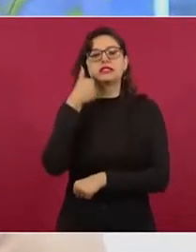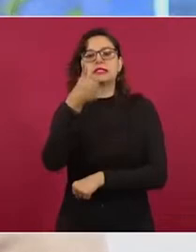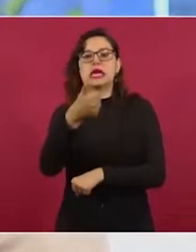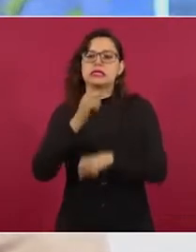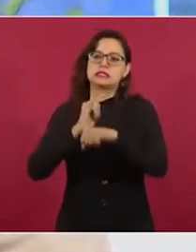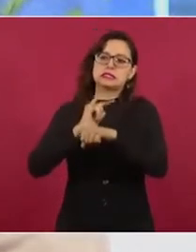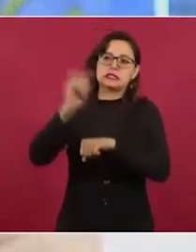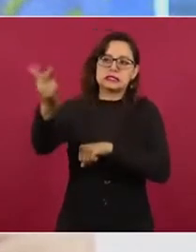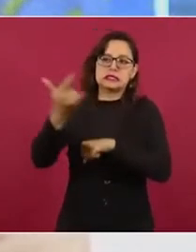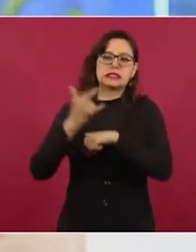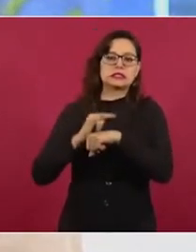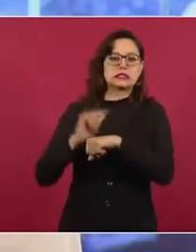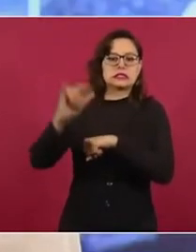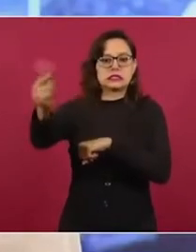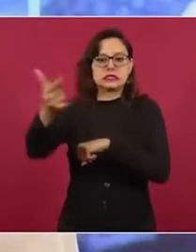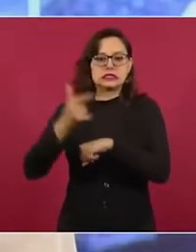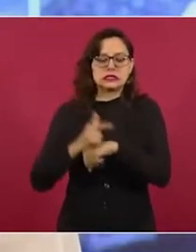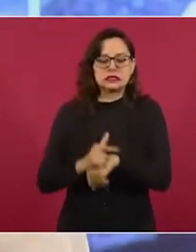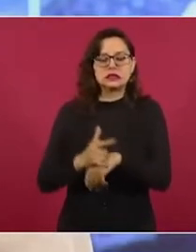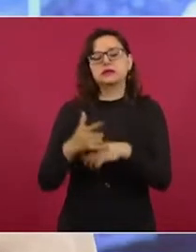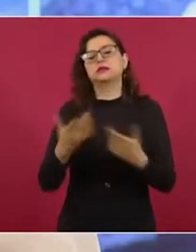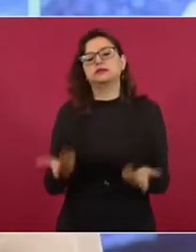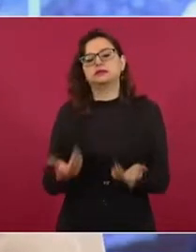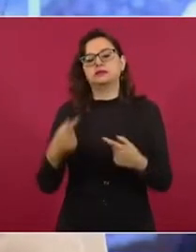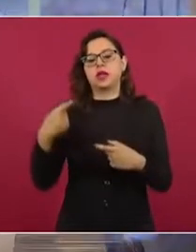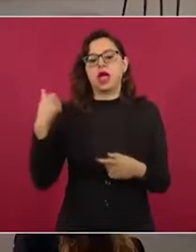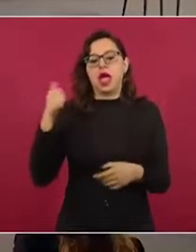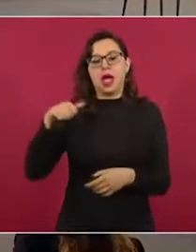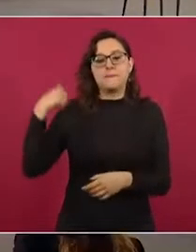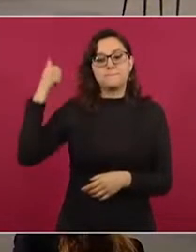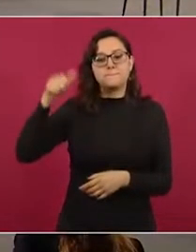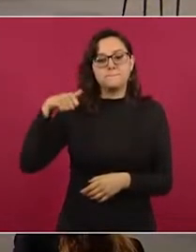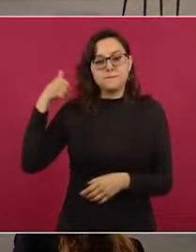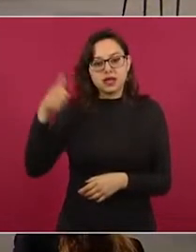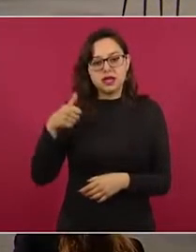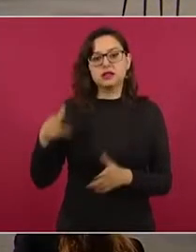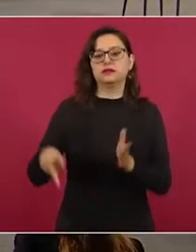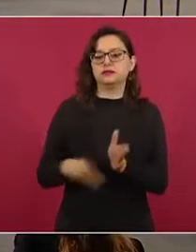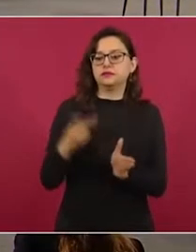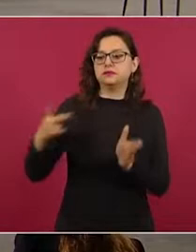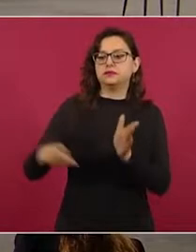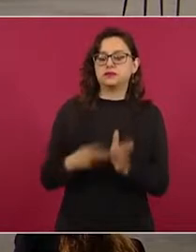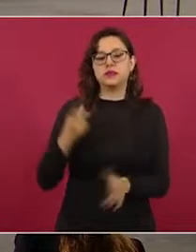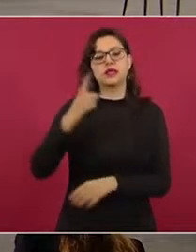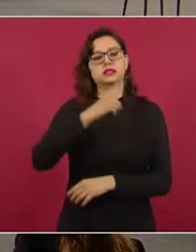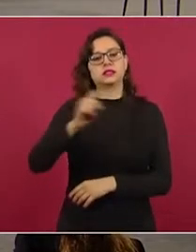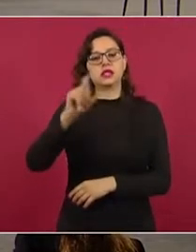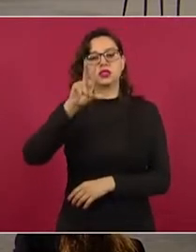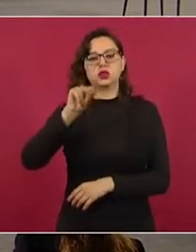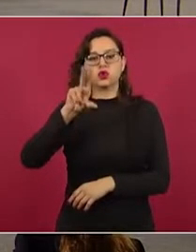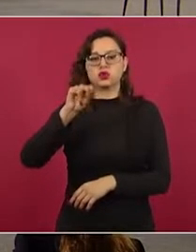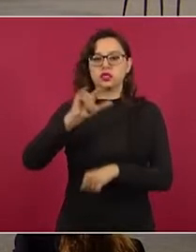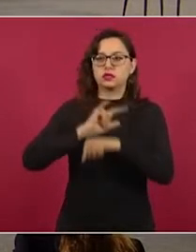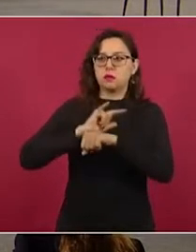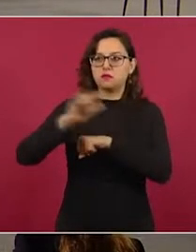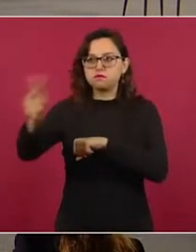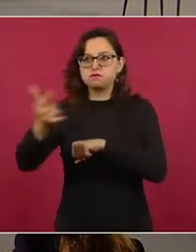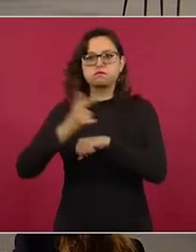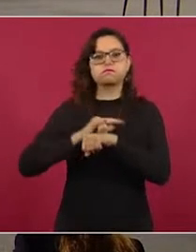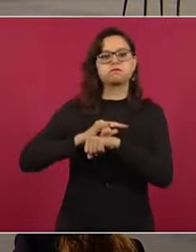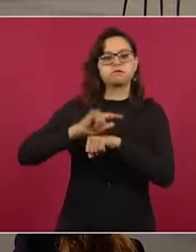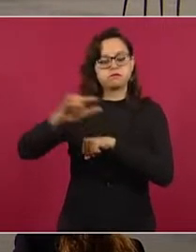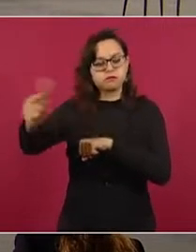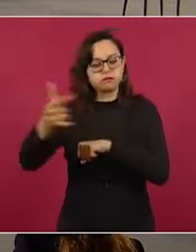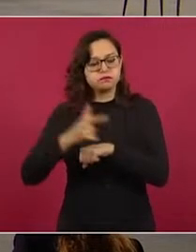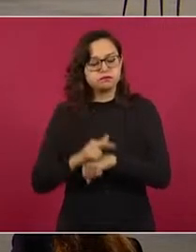solo en abril las líneas aéreas tienen programados 180 vuelos en el AIFA.